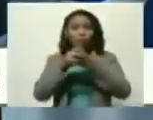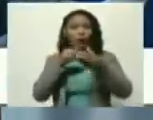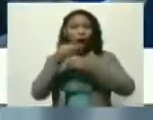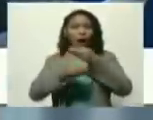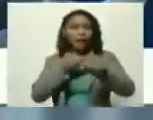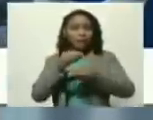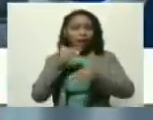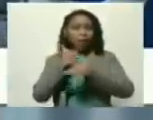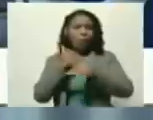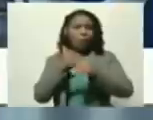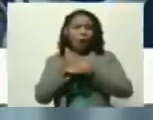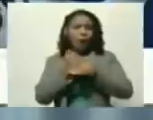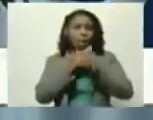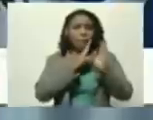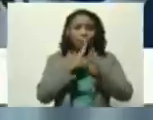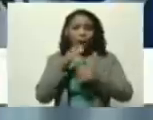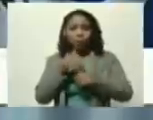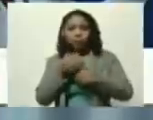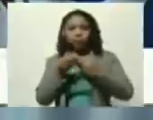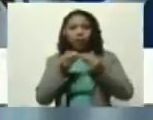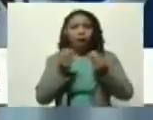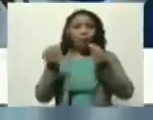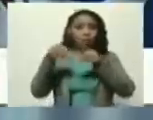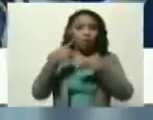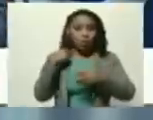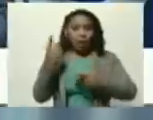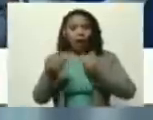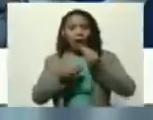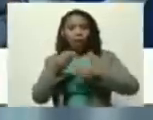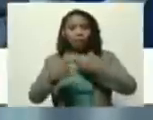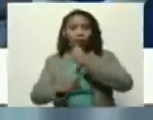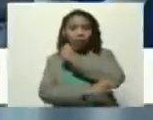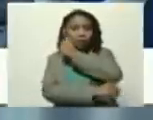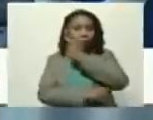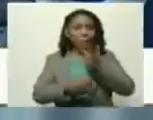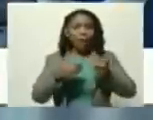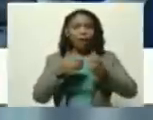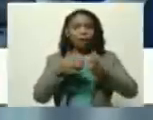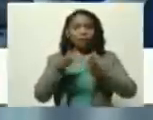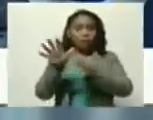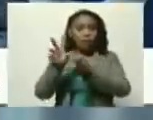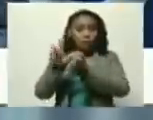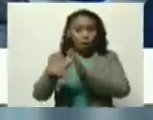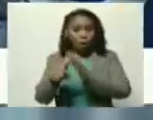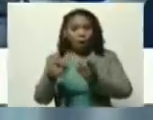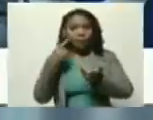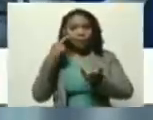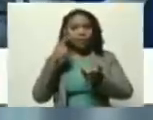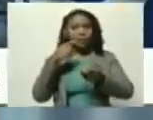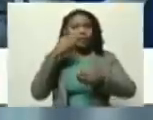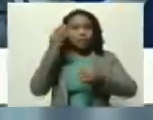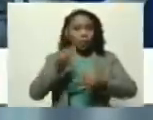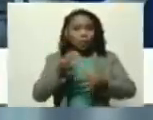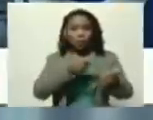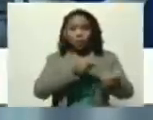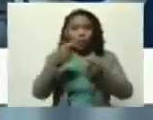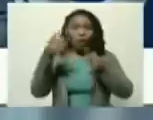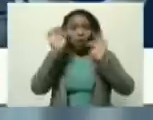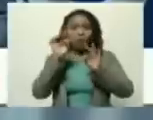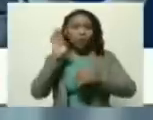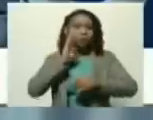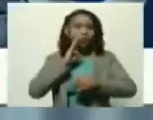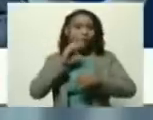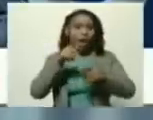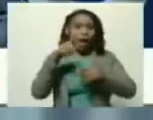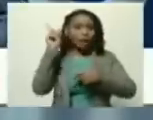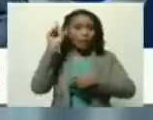dediquen a sustraer, a robar, a vandalizar esto y de seguro llevarlo de manera delictiva y ilegal